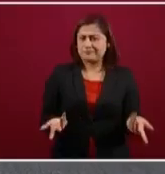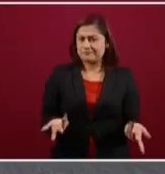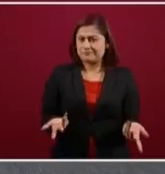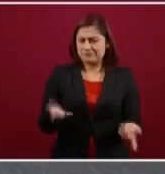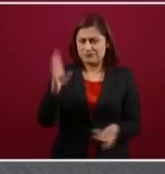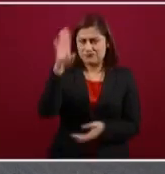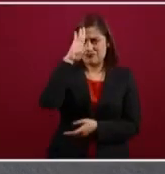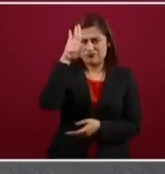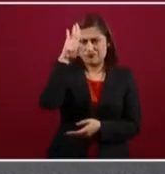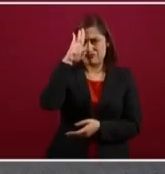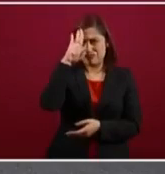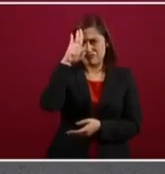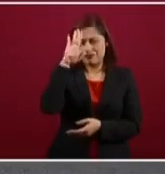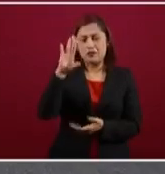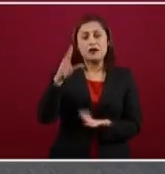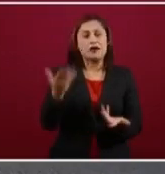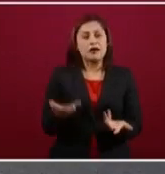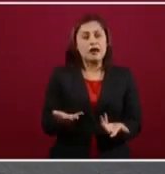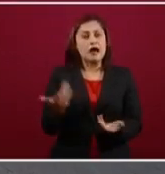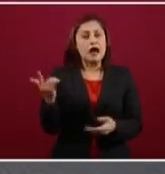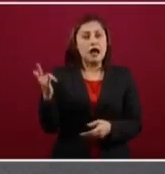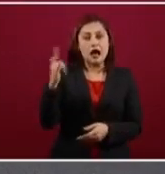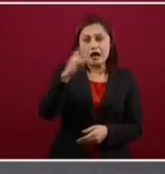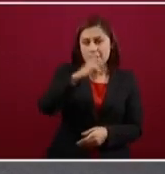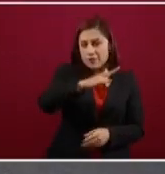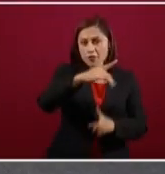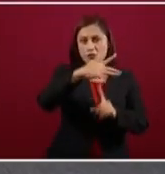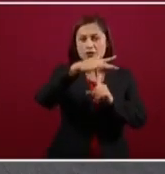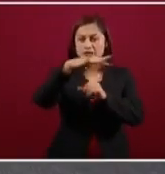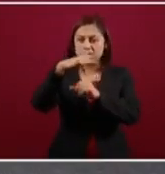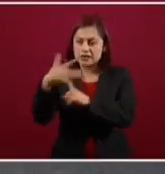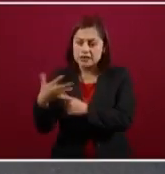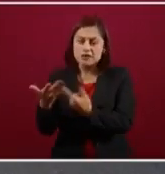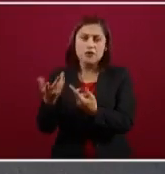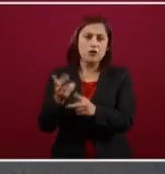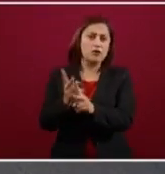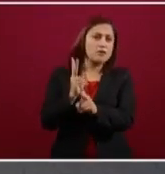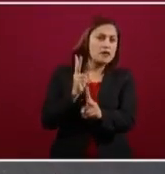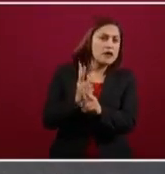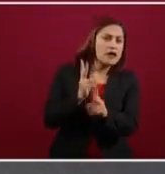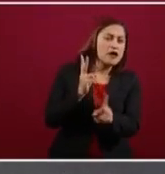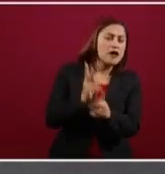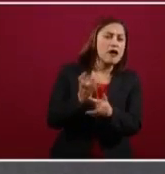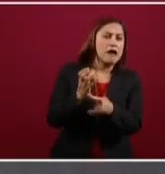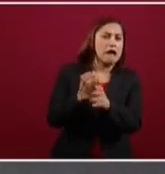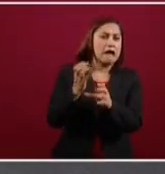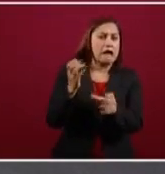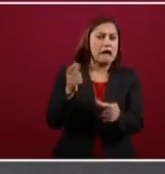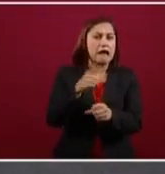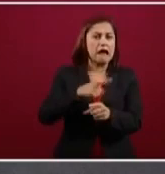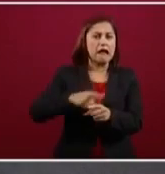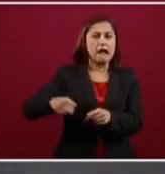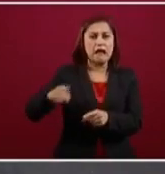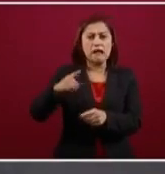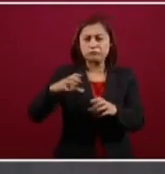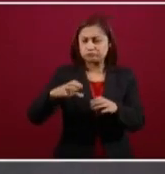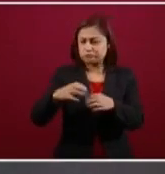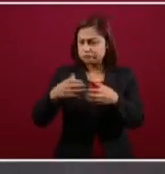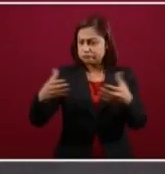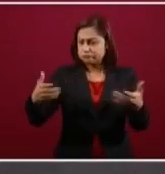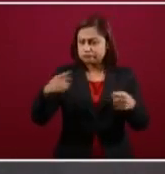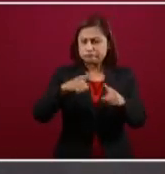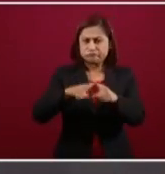cuántos aviones, helicópteros, camionetas, una flotilla de camionetas